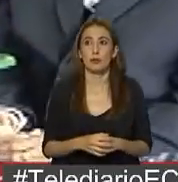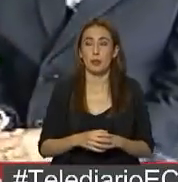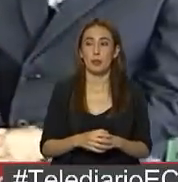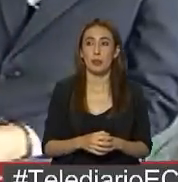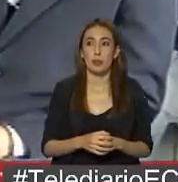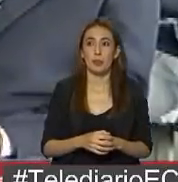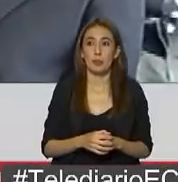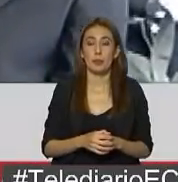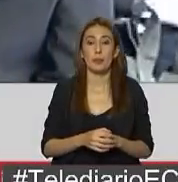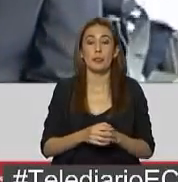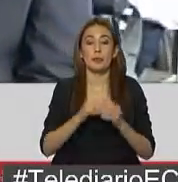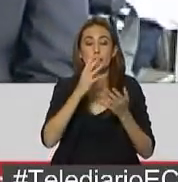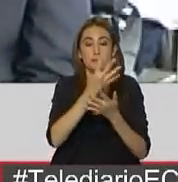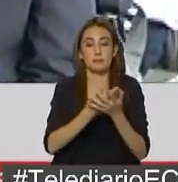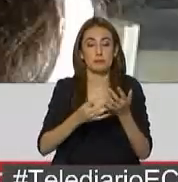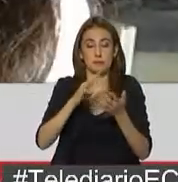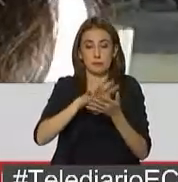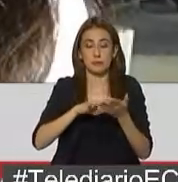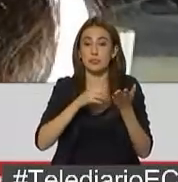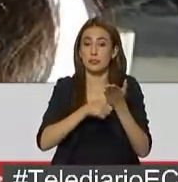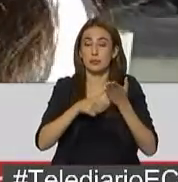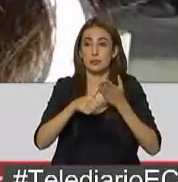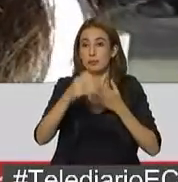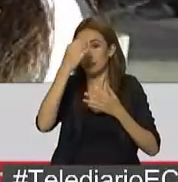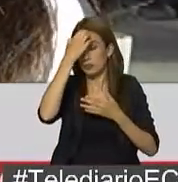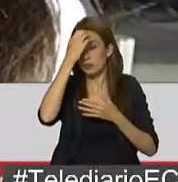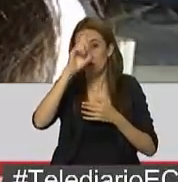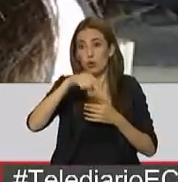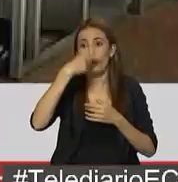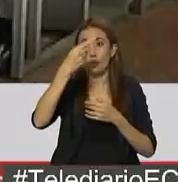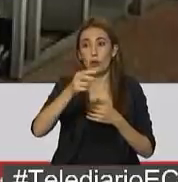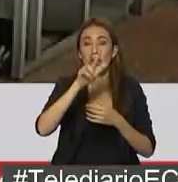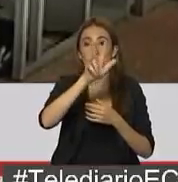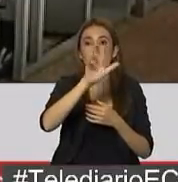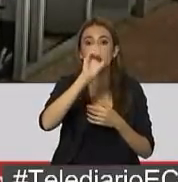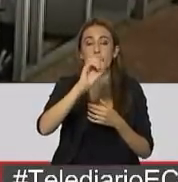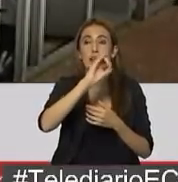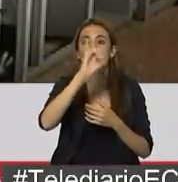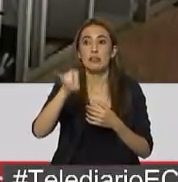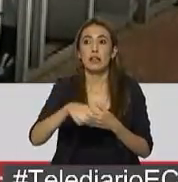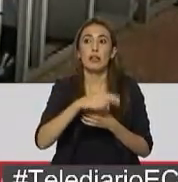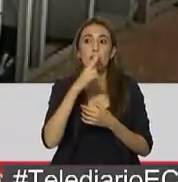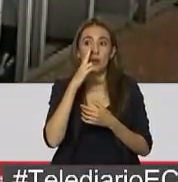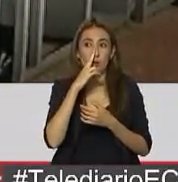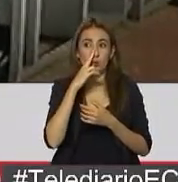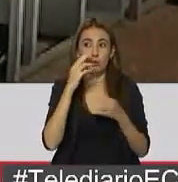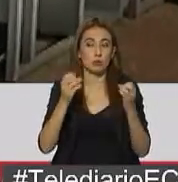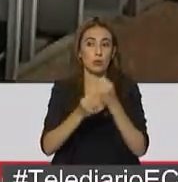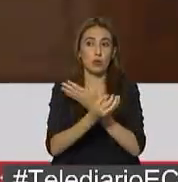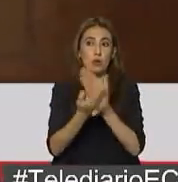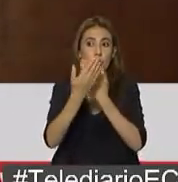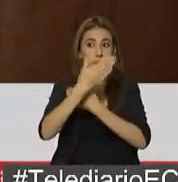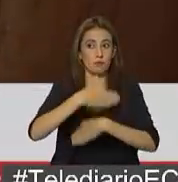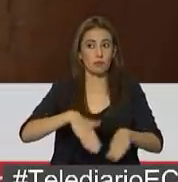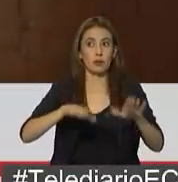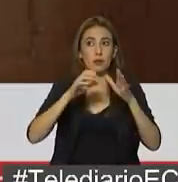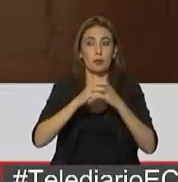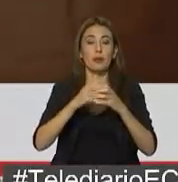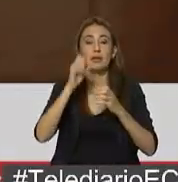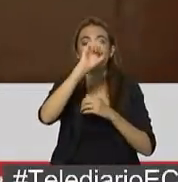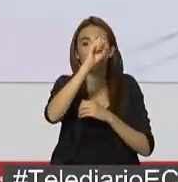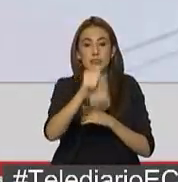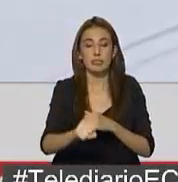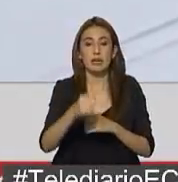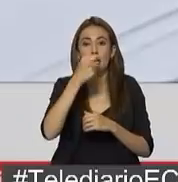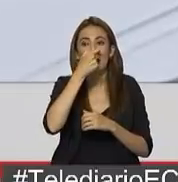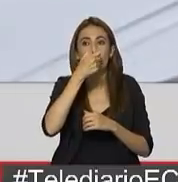Como lo establece el cronograma del Ministerio de Educación, el próximo 30 de junio finalizará el año lectivo en el ciclo Sierra y Amazonía de manera